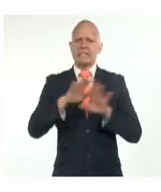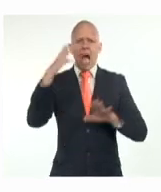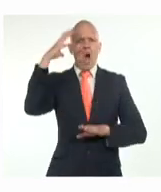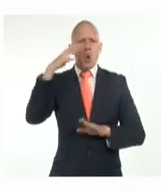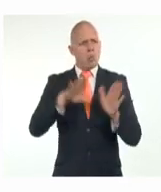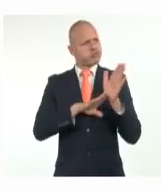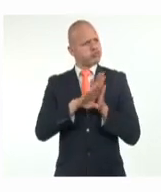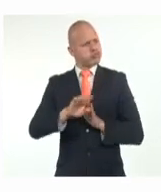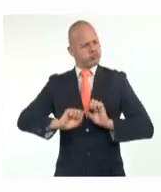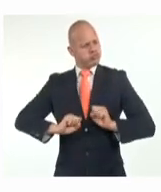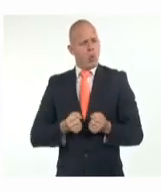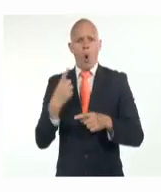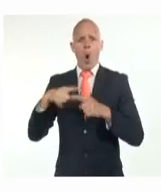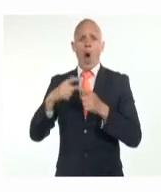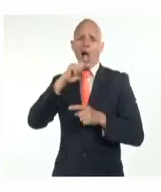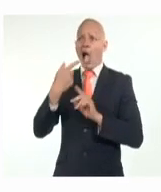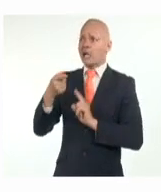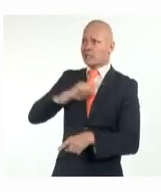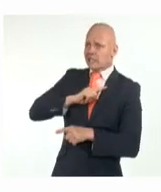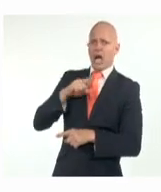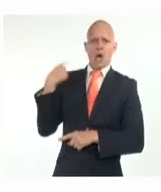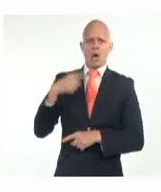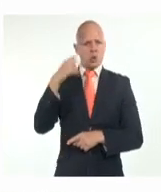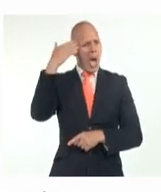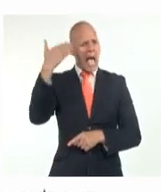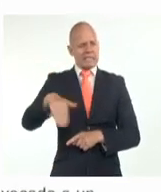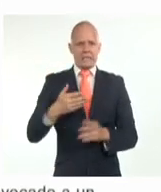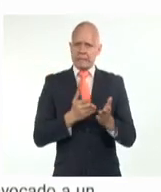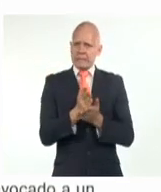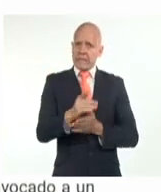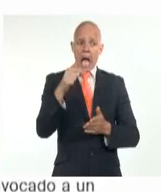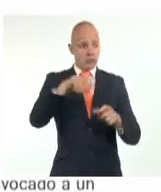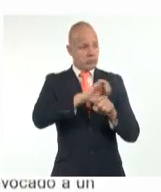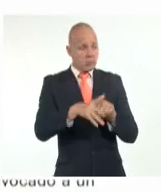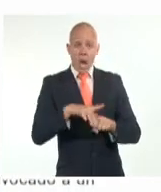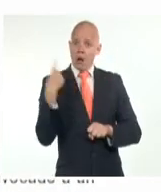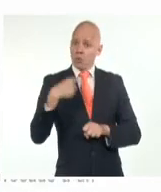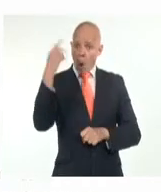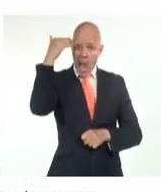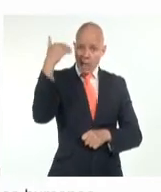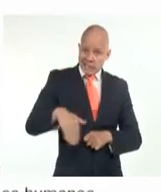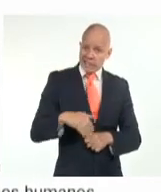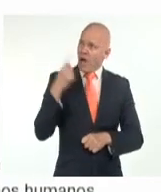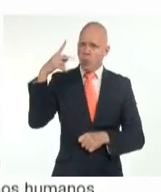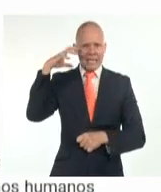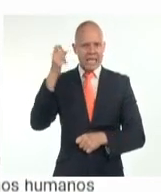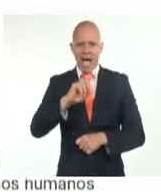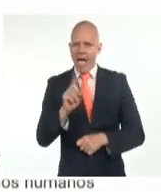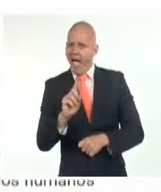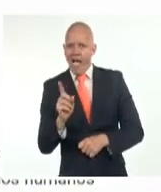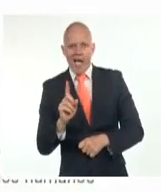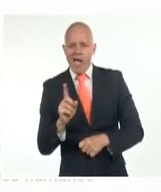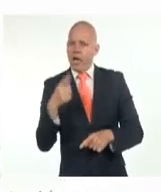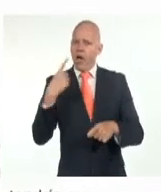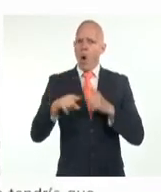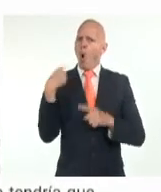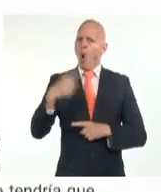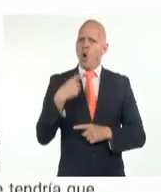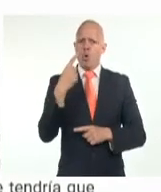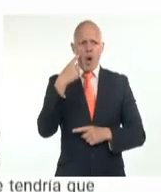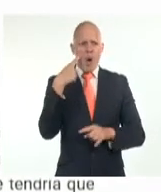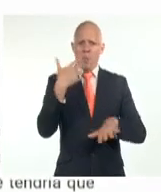férreo bloqueo recrudecido de manera criminal en medio de una pandemia global. Tampoco admiten que, a pesar de todas las dificultades,